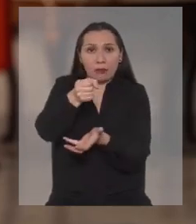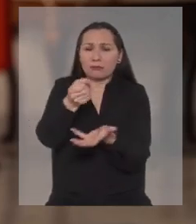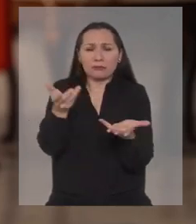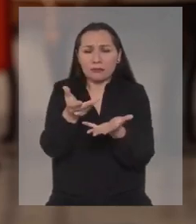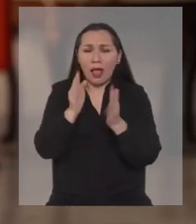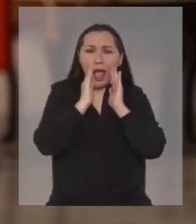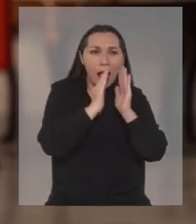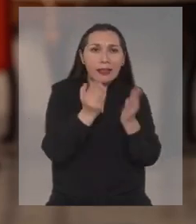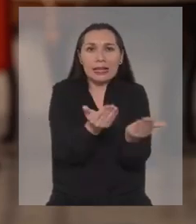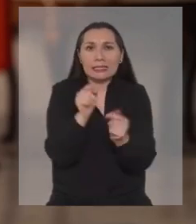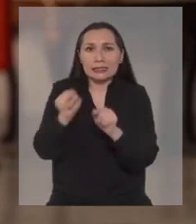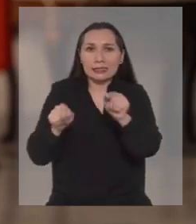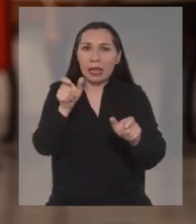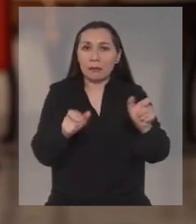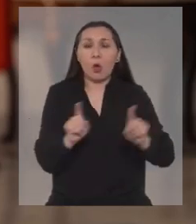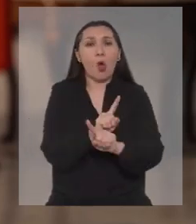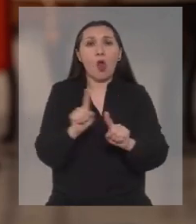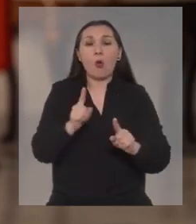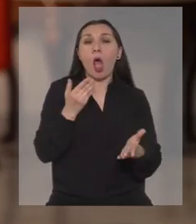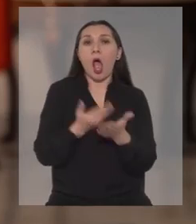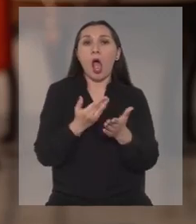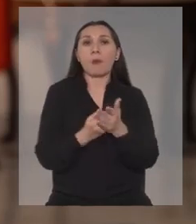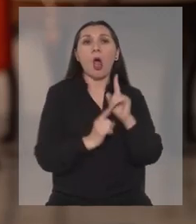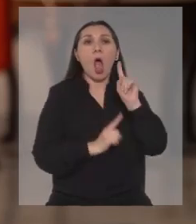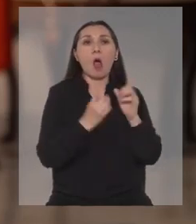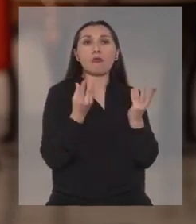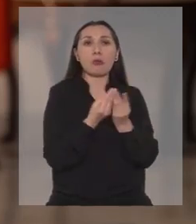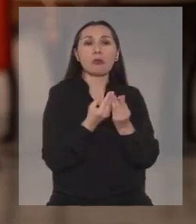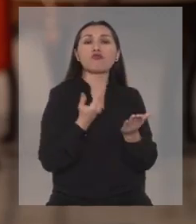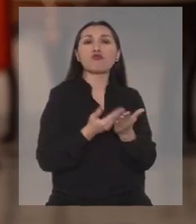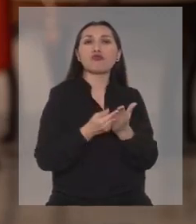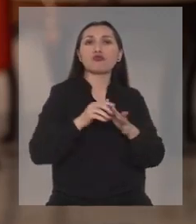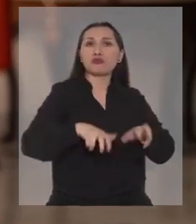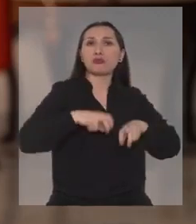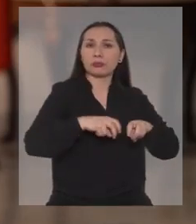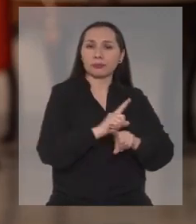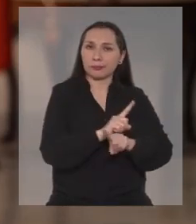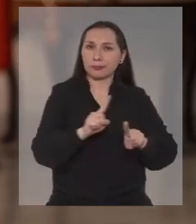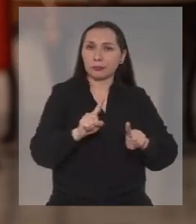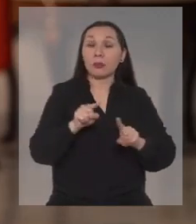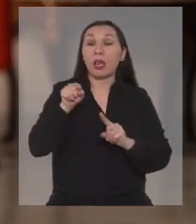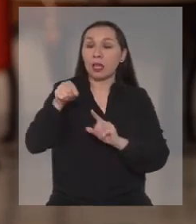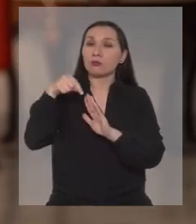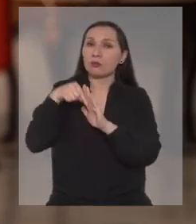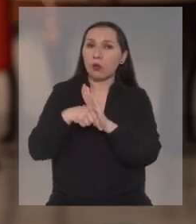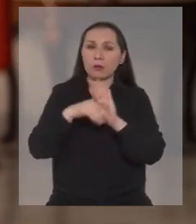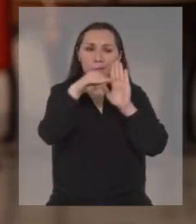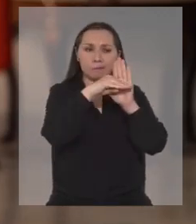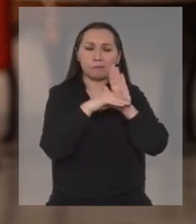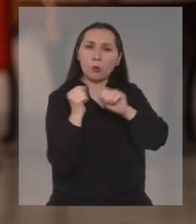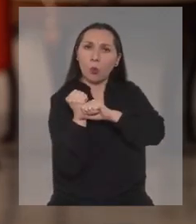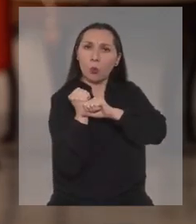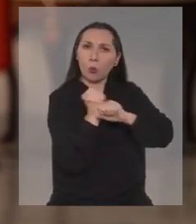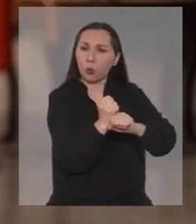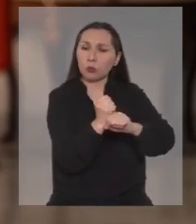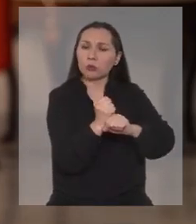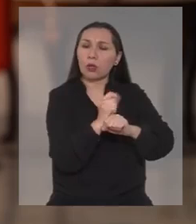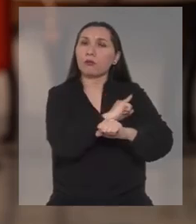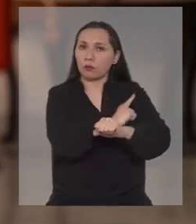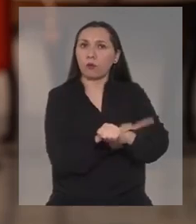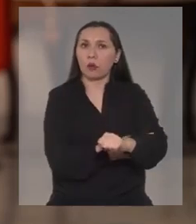necesidades de las personas y no para el provecho personal de algunos por lo que Seguiremos profundizando las medidas para combatir con